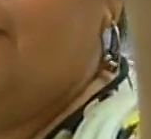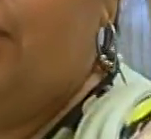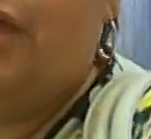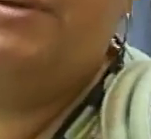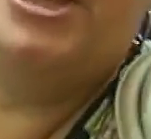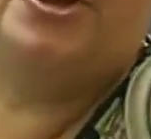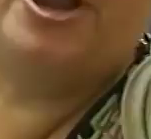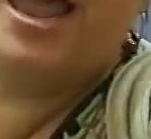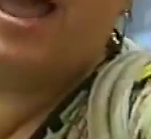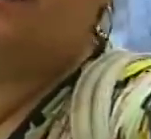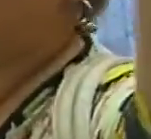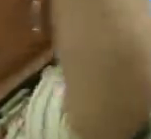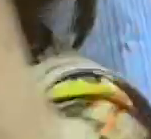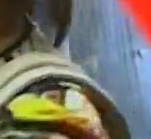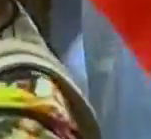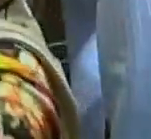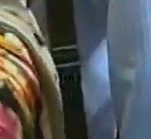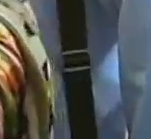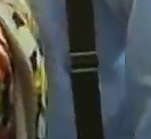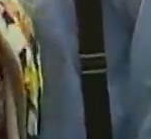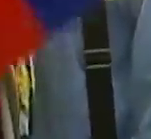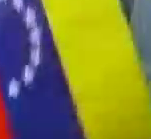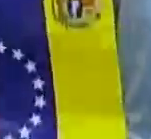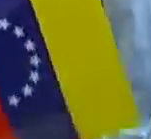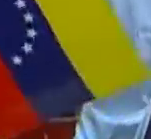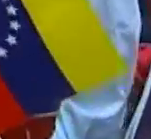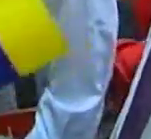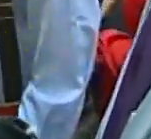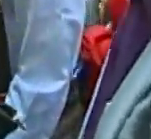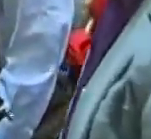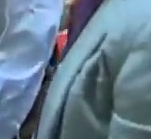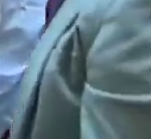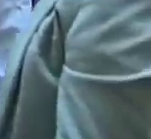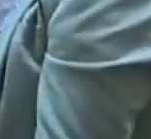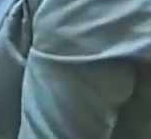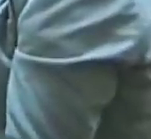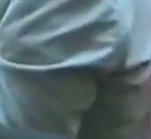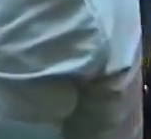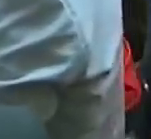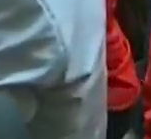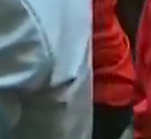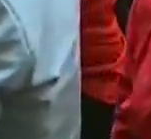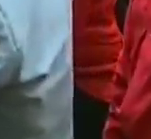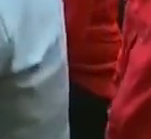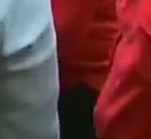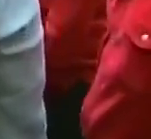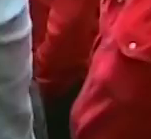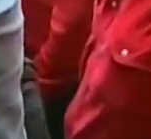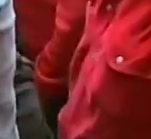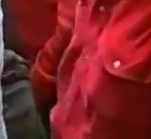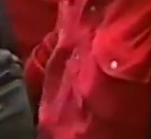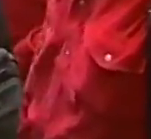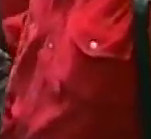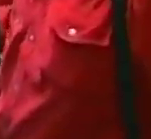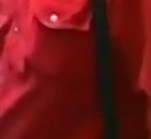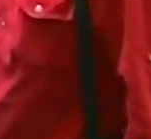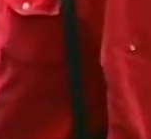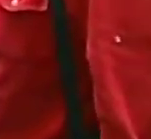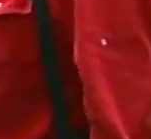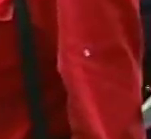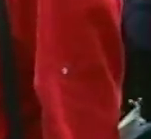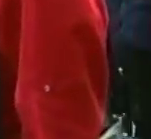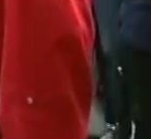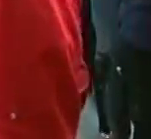por la convivencia pacífica y por la tolerancia. De inmediato vamos a darle, por supuesto, lectura a los artículos de manera íntegro de